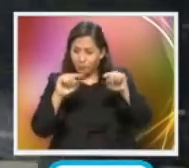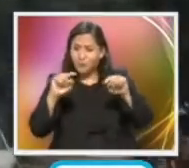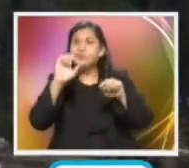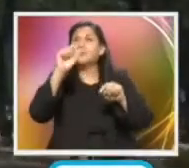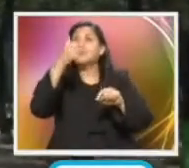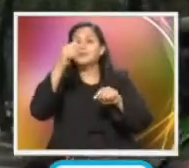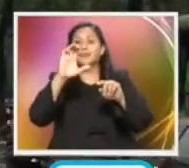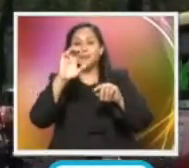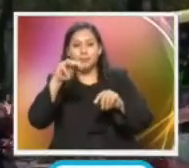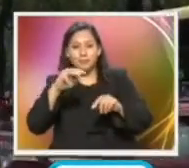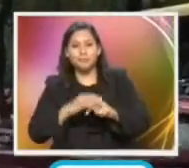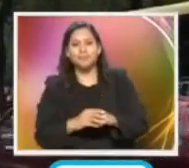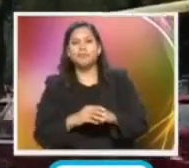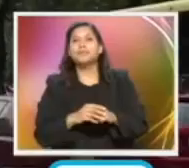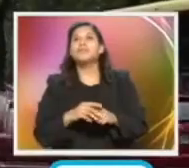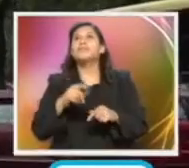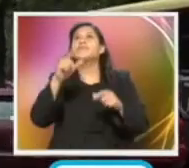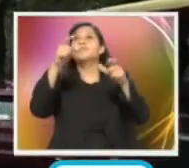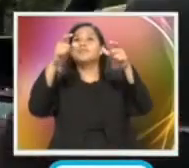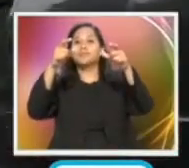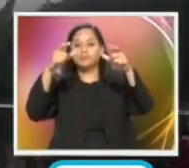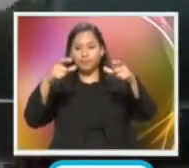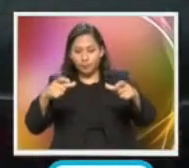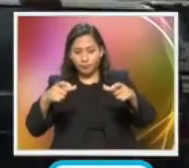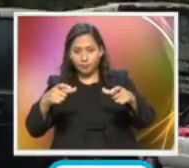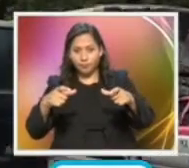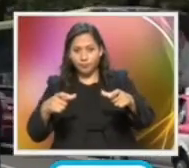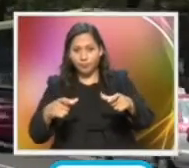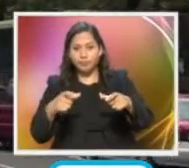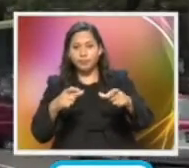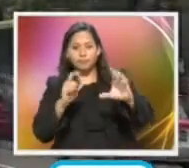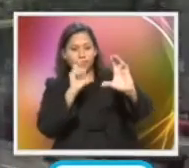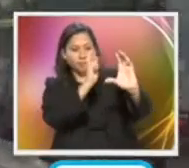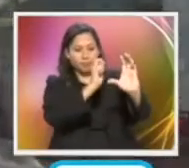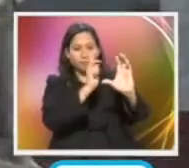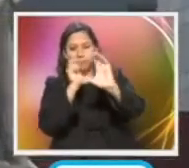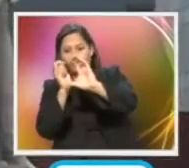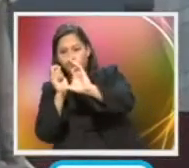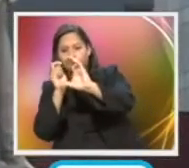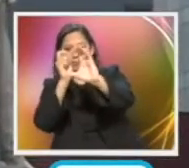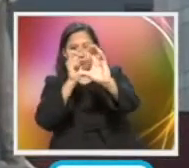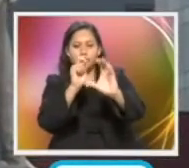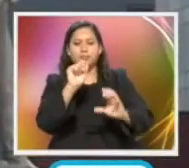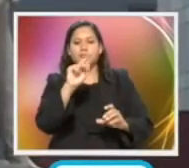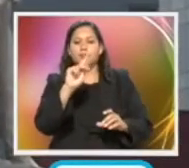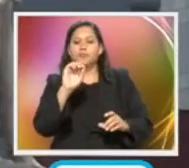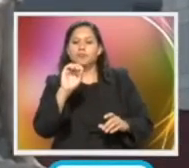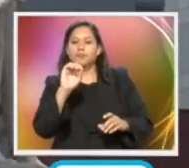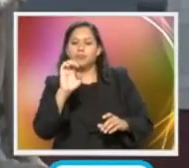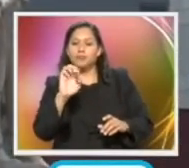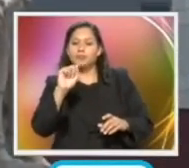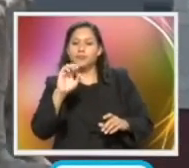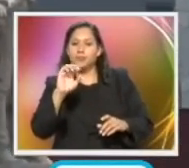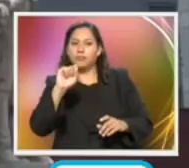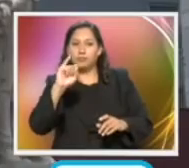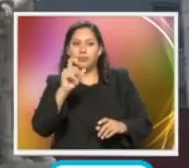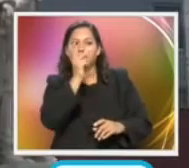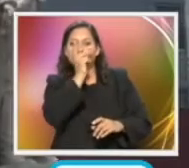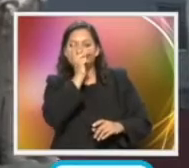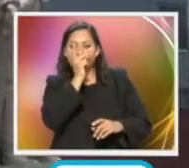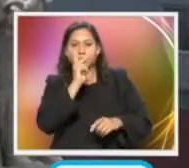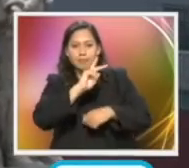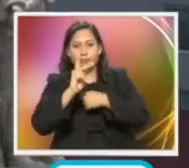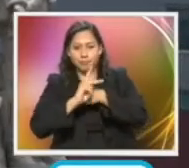centímetros. En la parte superior del pedestal se encuentra un grupo de esculturas que se llama Apoteosis del Padre de la Patria. 2 figuras